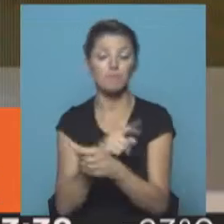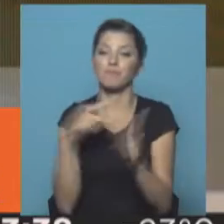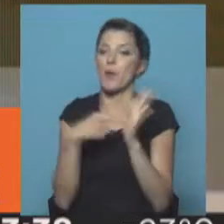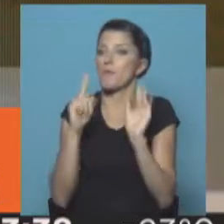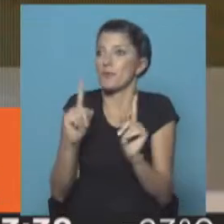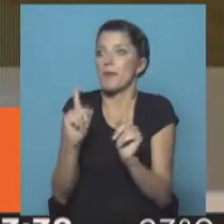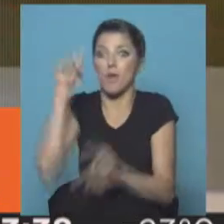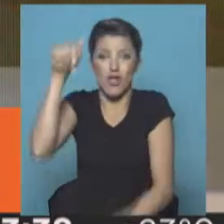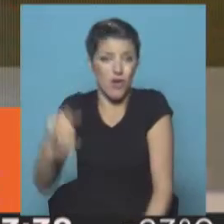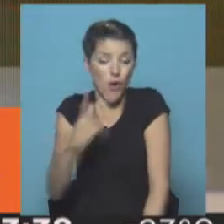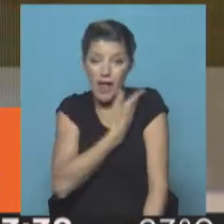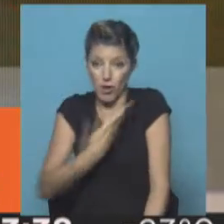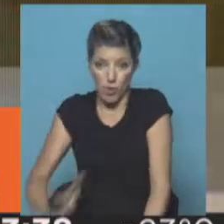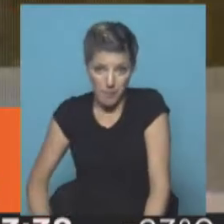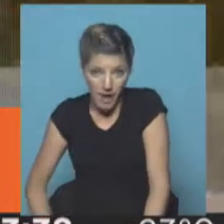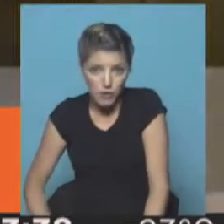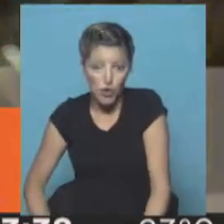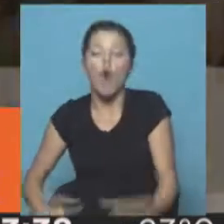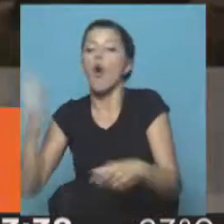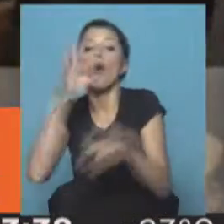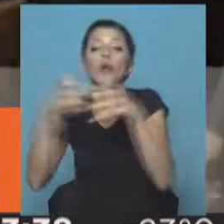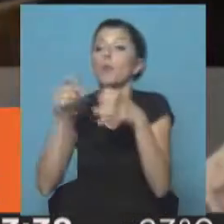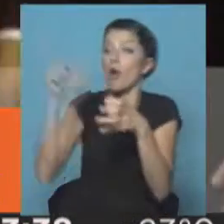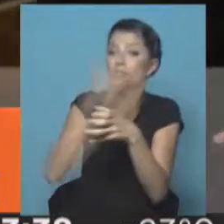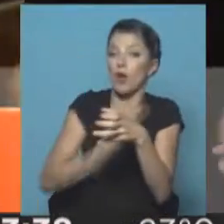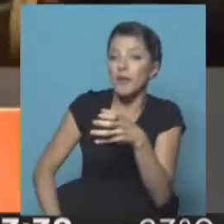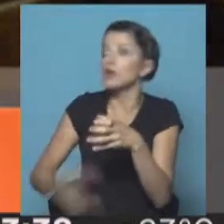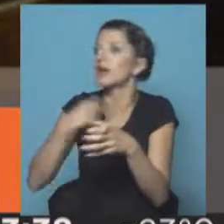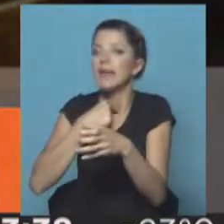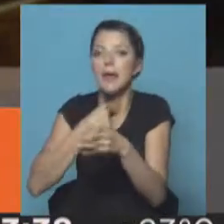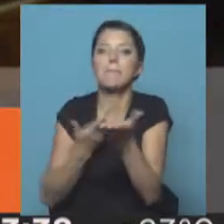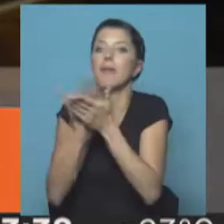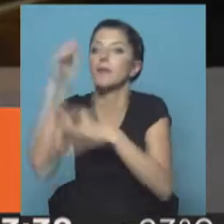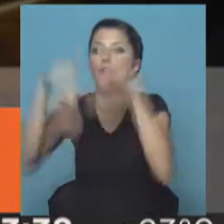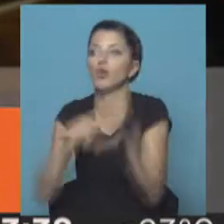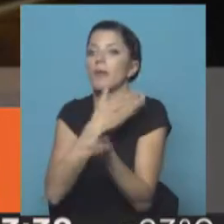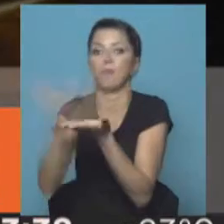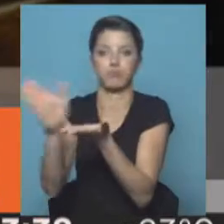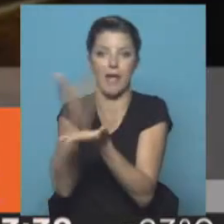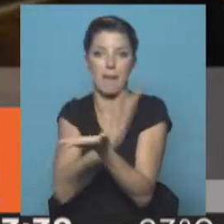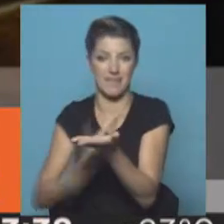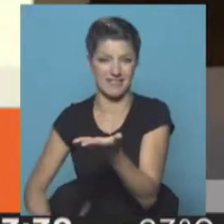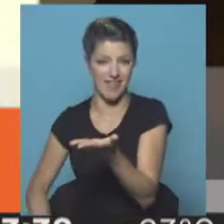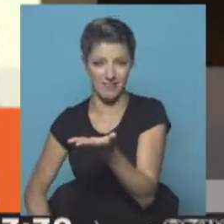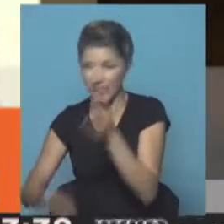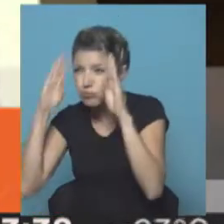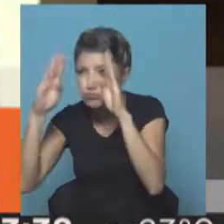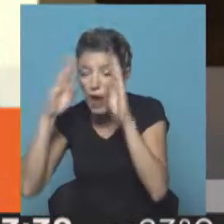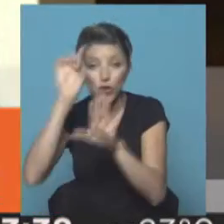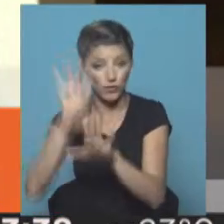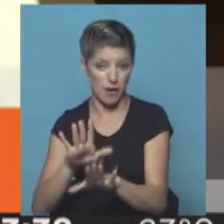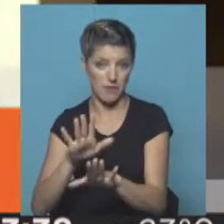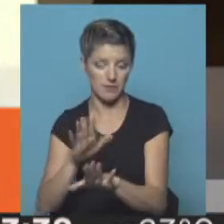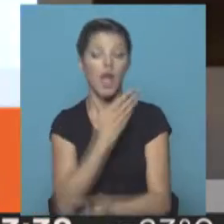en el cual la Asamblea Nacional o la oposición lo único que quiere es el revocatorio de una vez por todas, que es algo que debería ceder el gobierno de